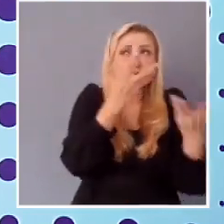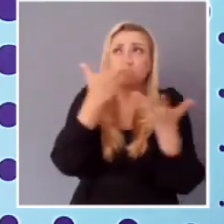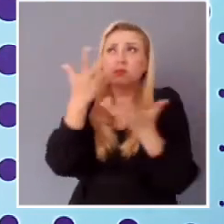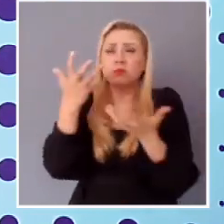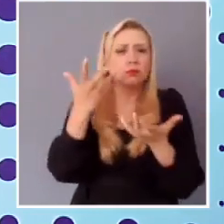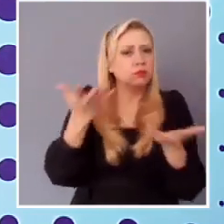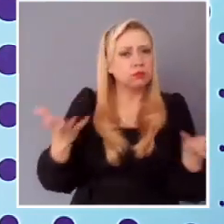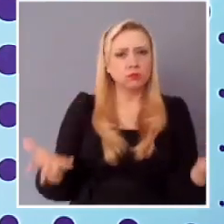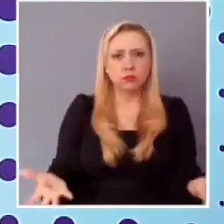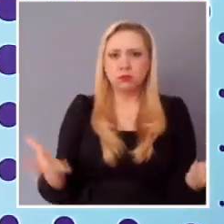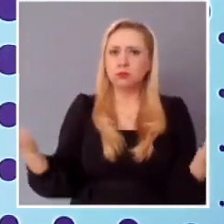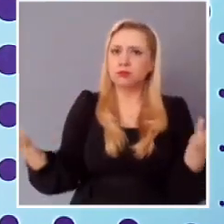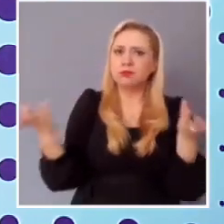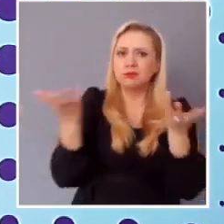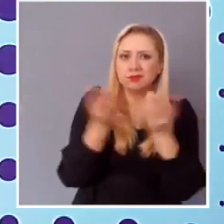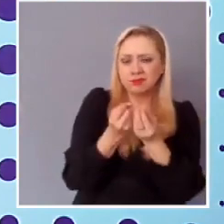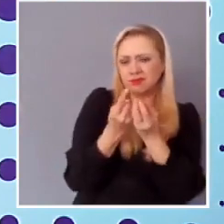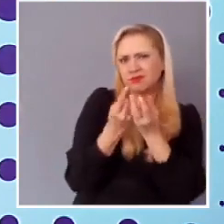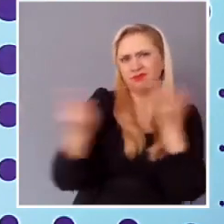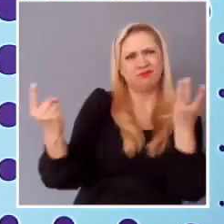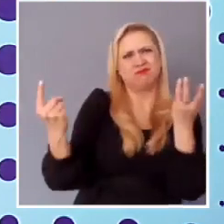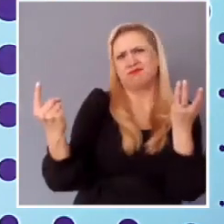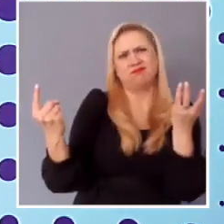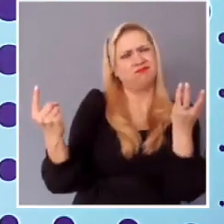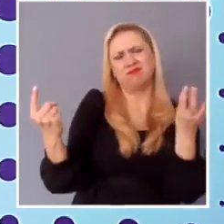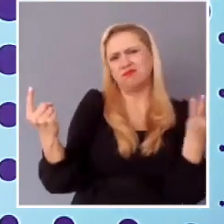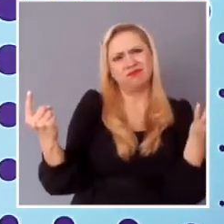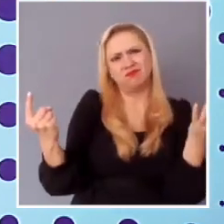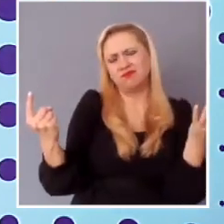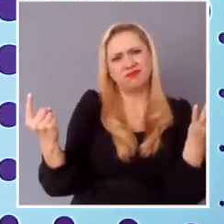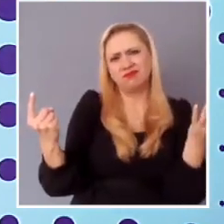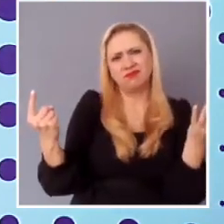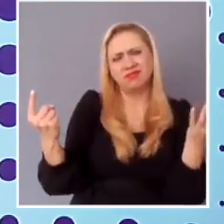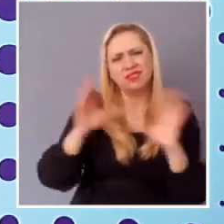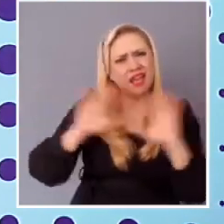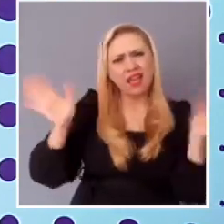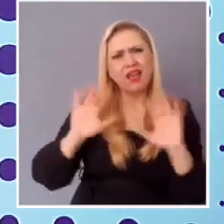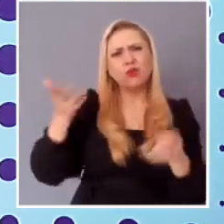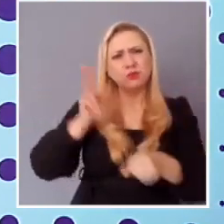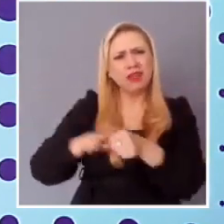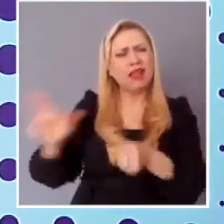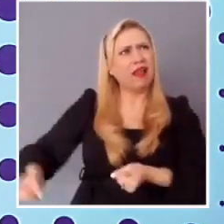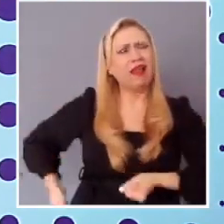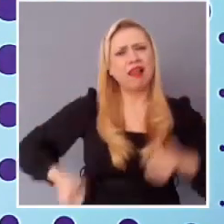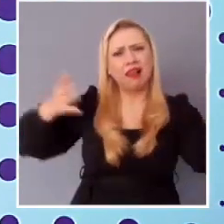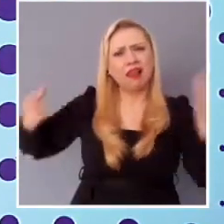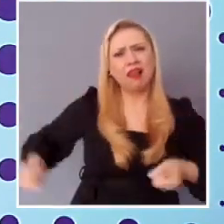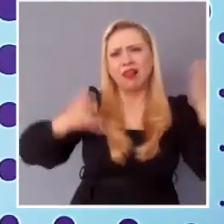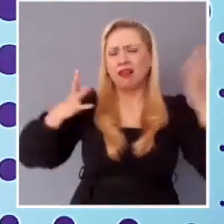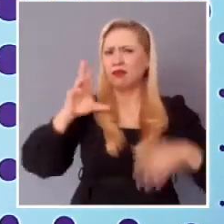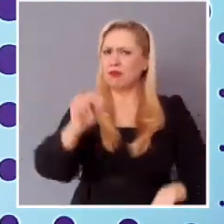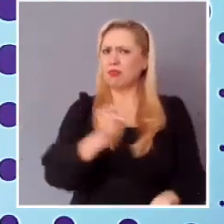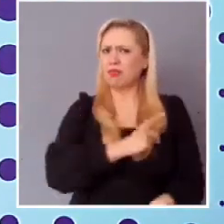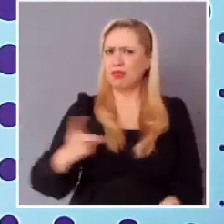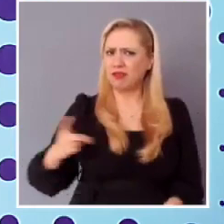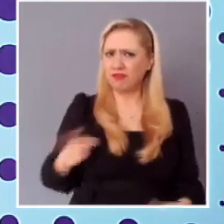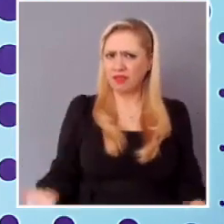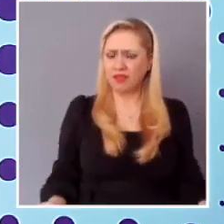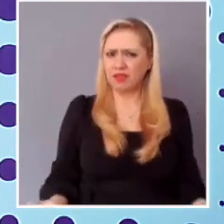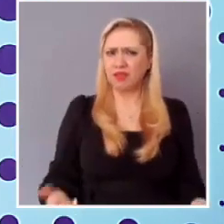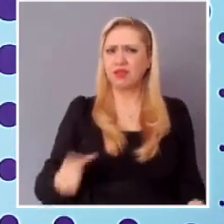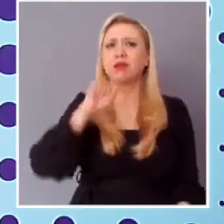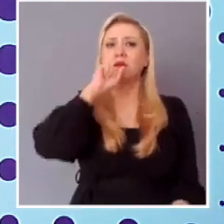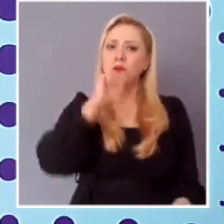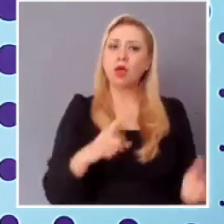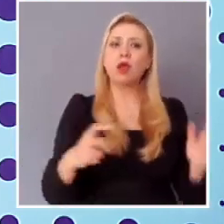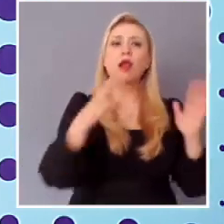nos ha dicho el Comité de Naciones Unidas sobre desinstitucionalizar a las personas con discapacidad. La reforma también nos habla